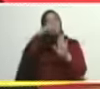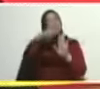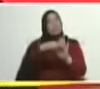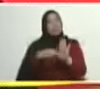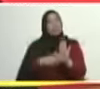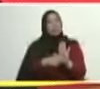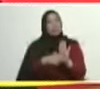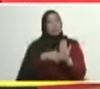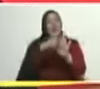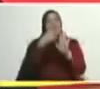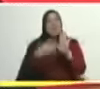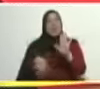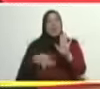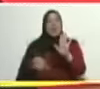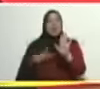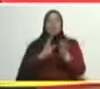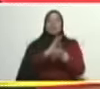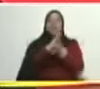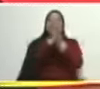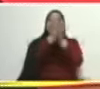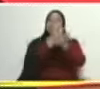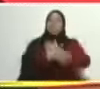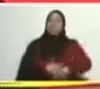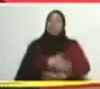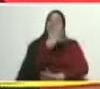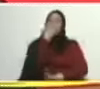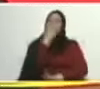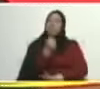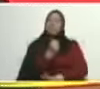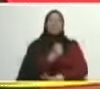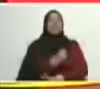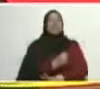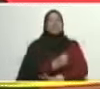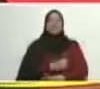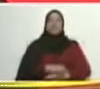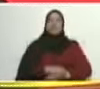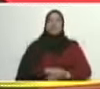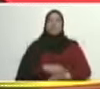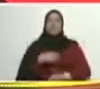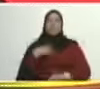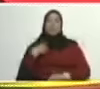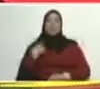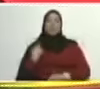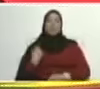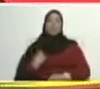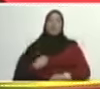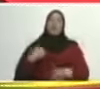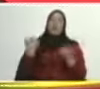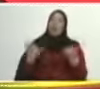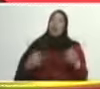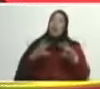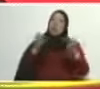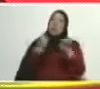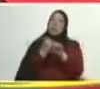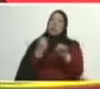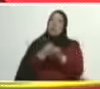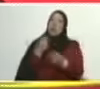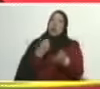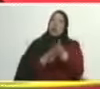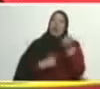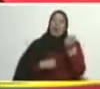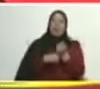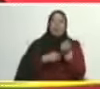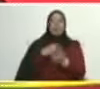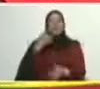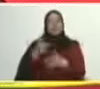son absolutamente irrenunciables. En virtud a lo antes expuesto y en apego a la